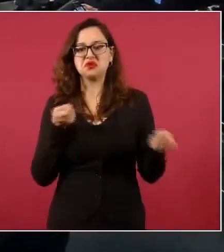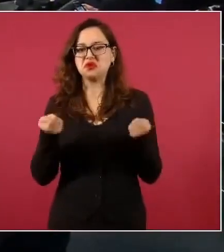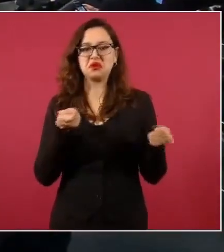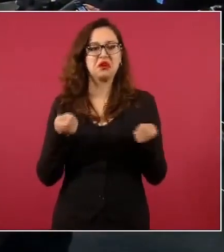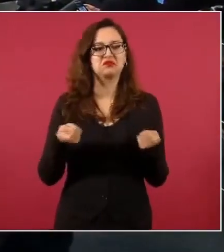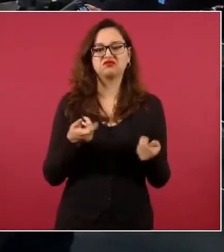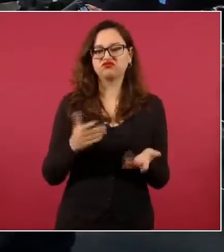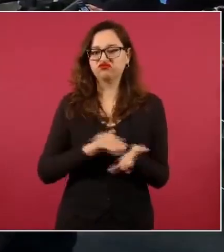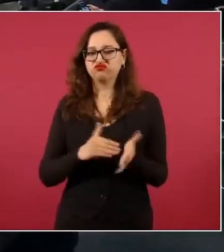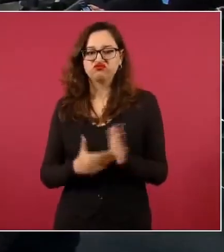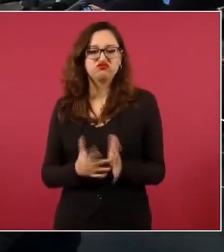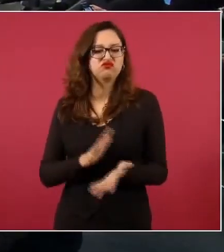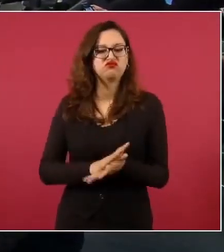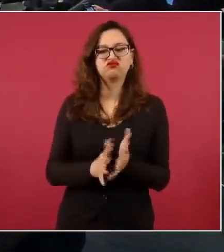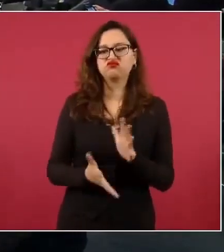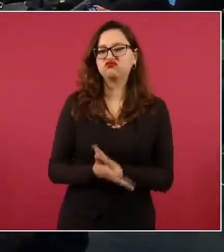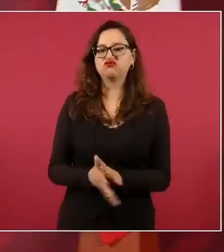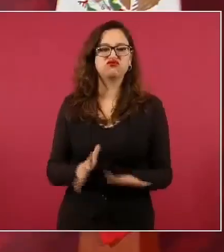durante